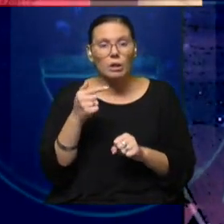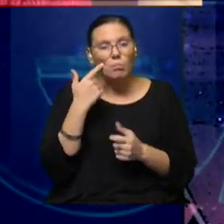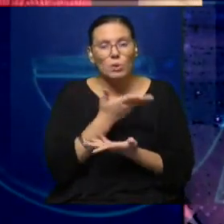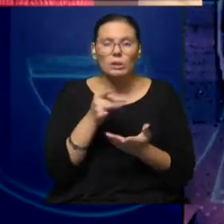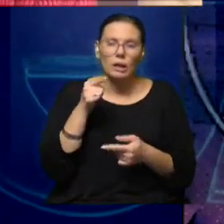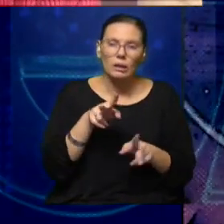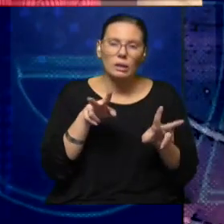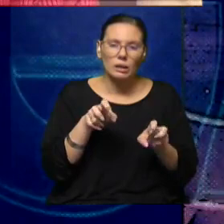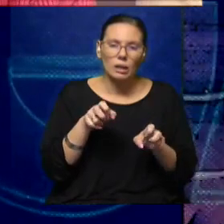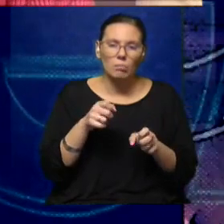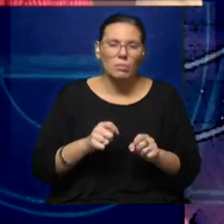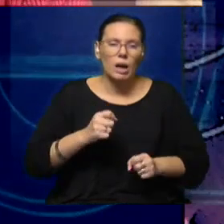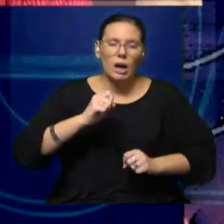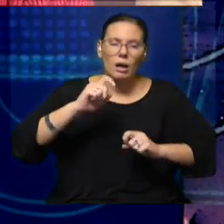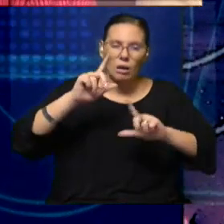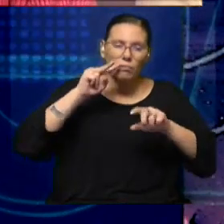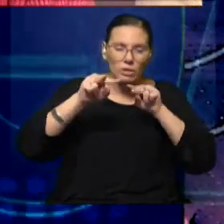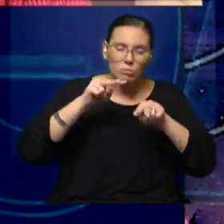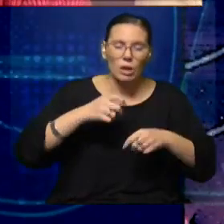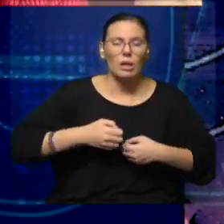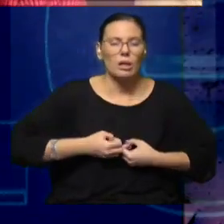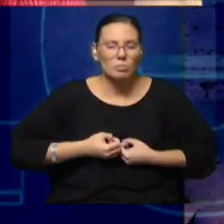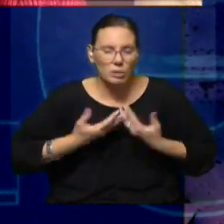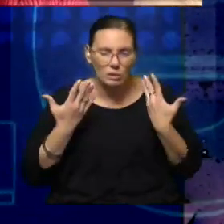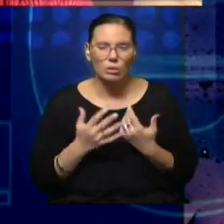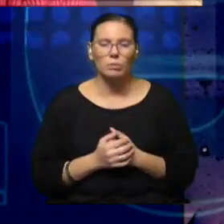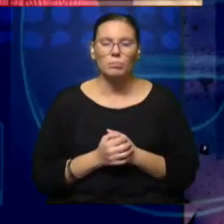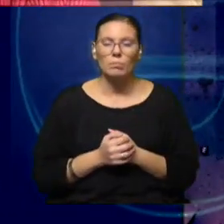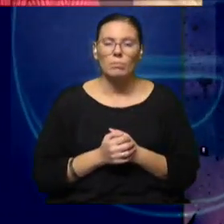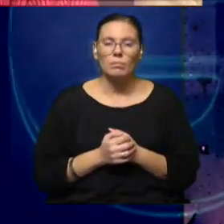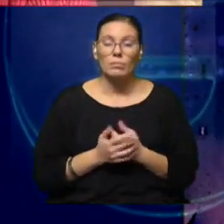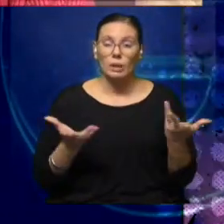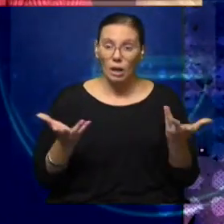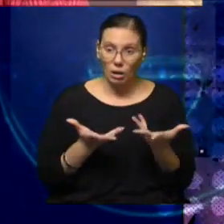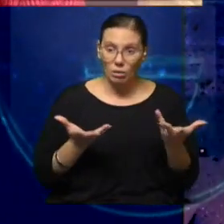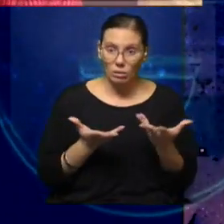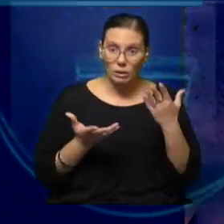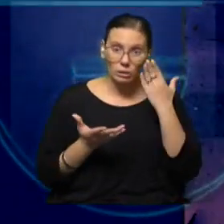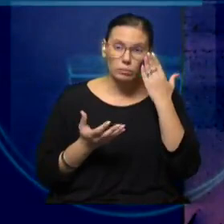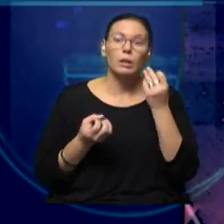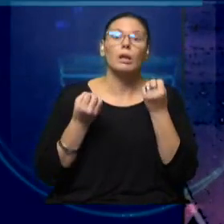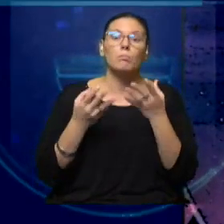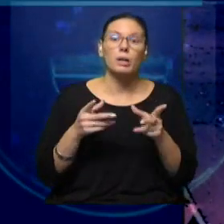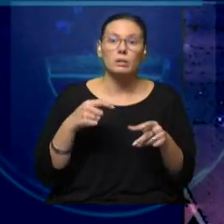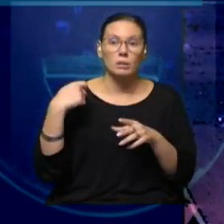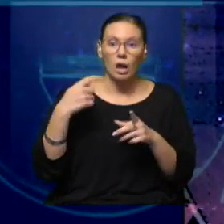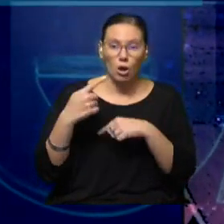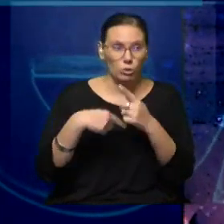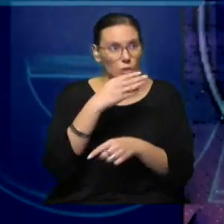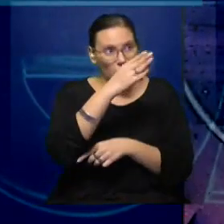parte visual de expresividad y emoción. Y, bueno, ¿y ahora qué va a pasar con el corto? ¿Sigue